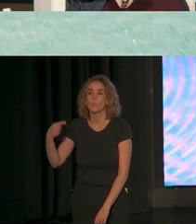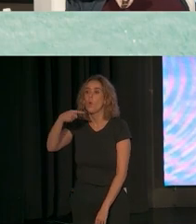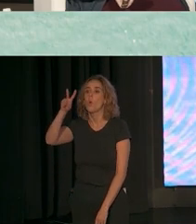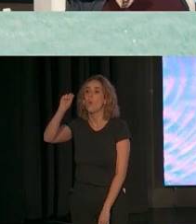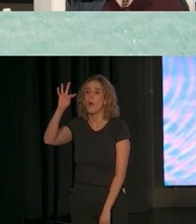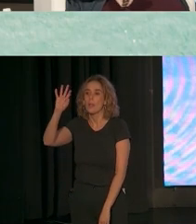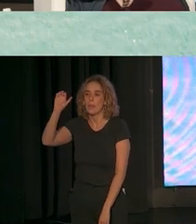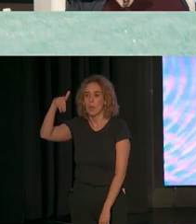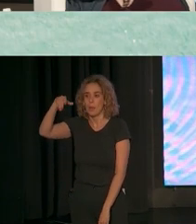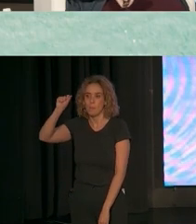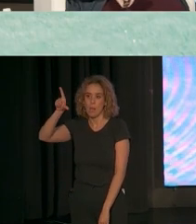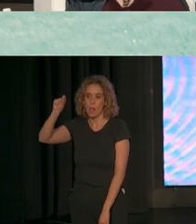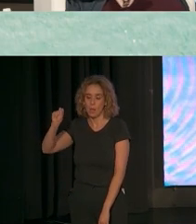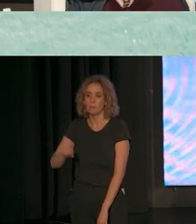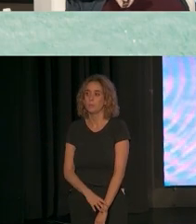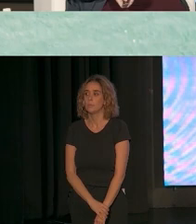Guatemala,